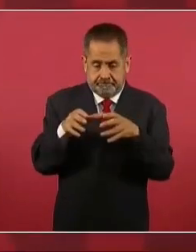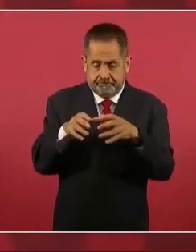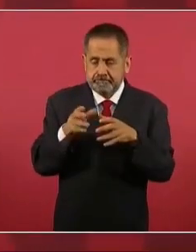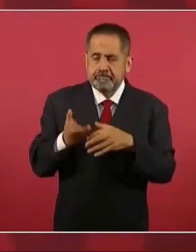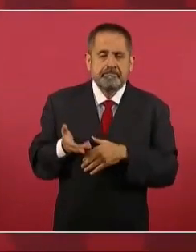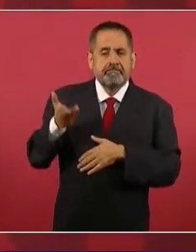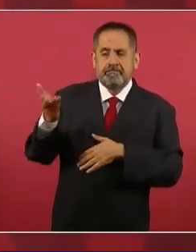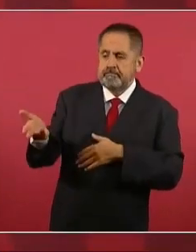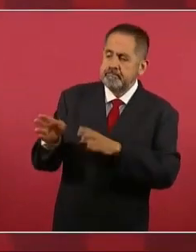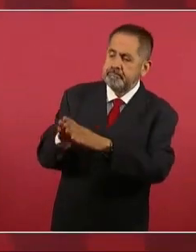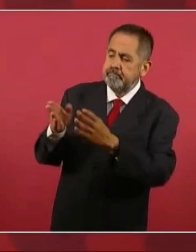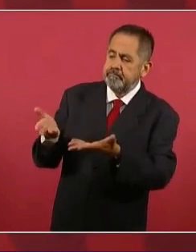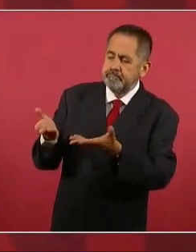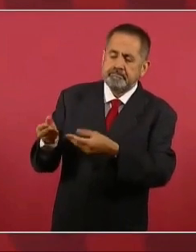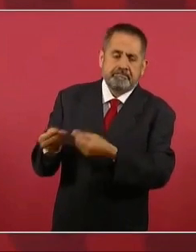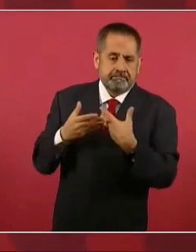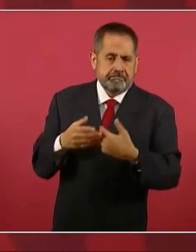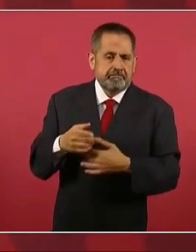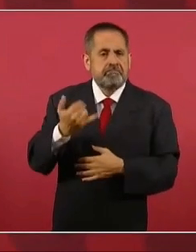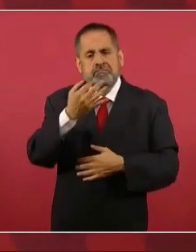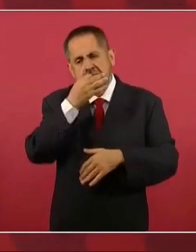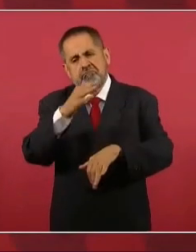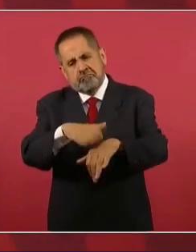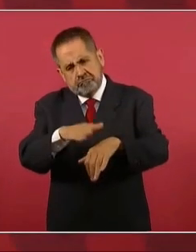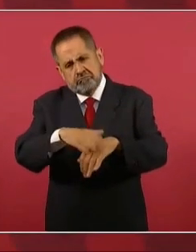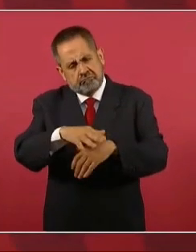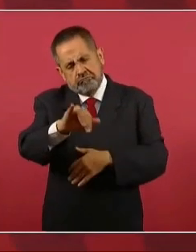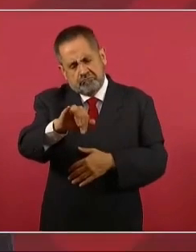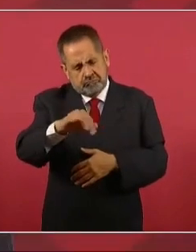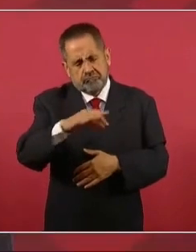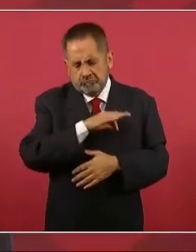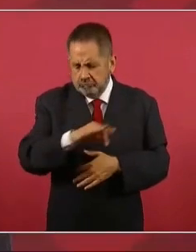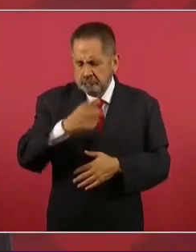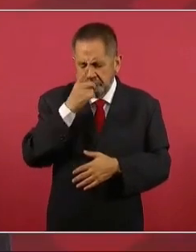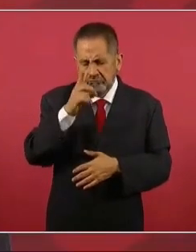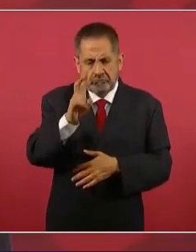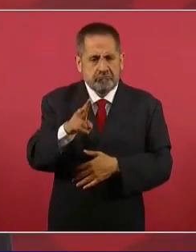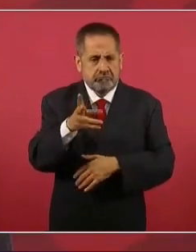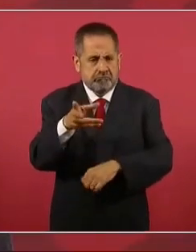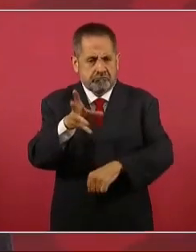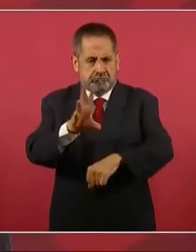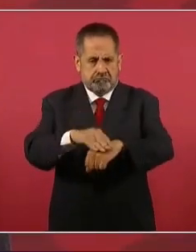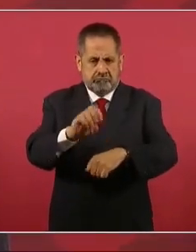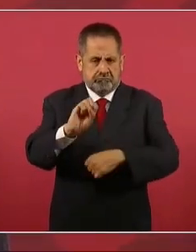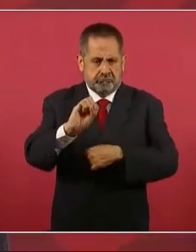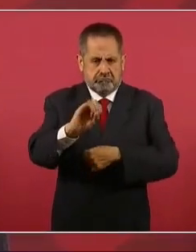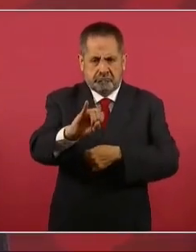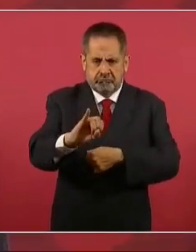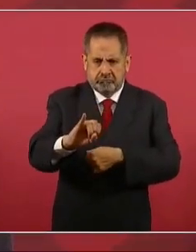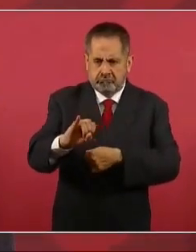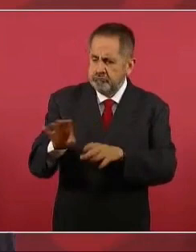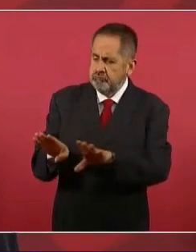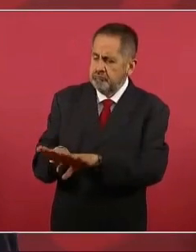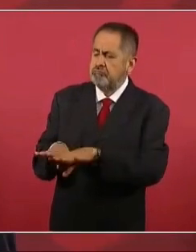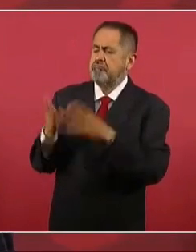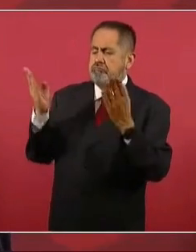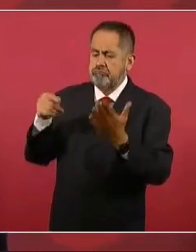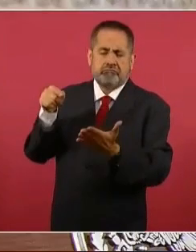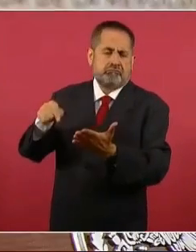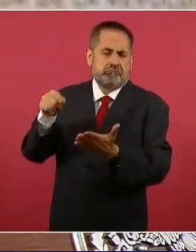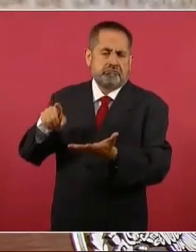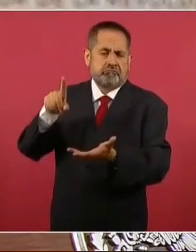puedo informar que se autoriza de que se abran